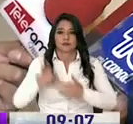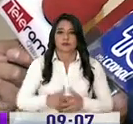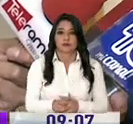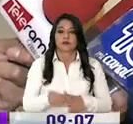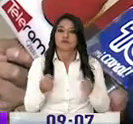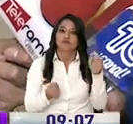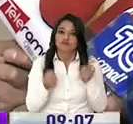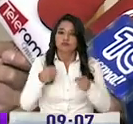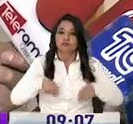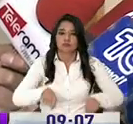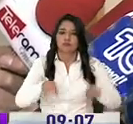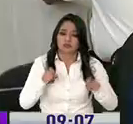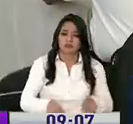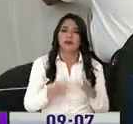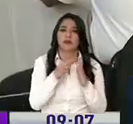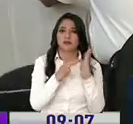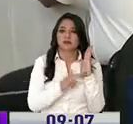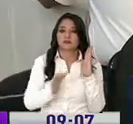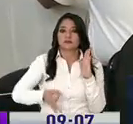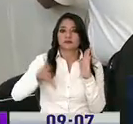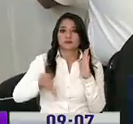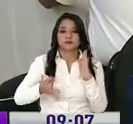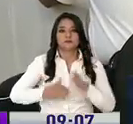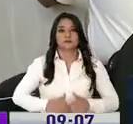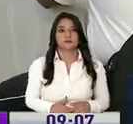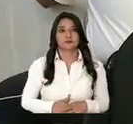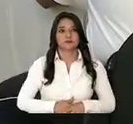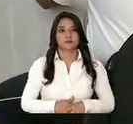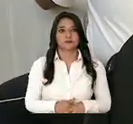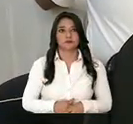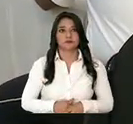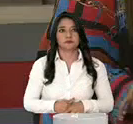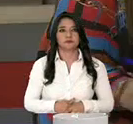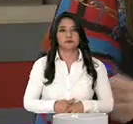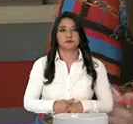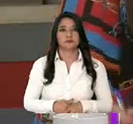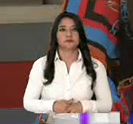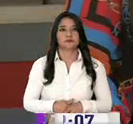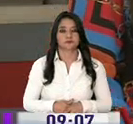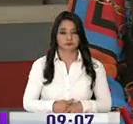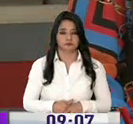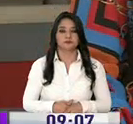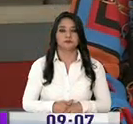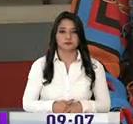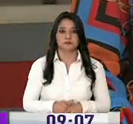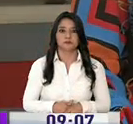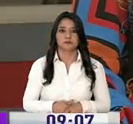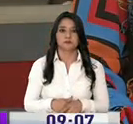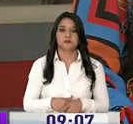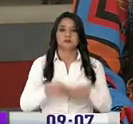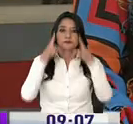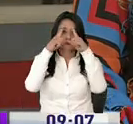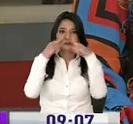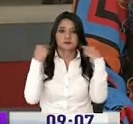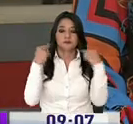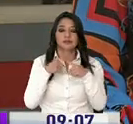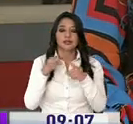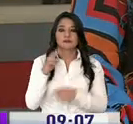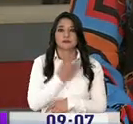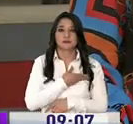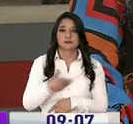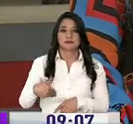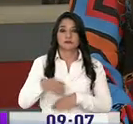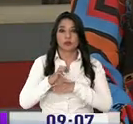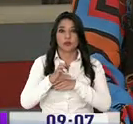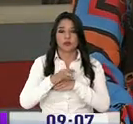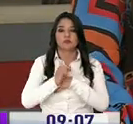hay que cumplir ciertos requisitos. Informó Carolina Basante. Y María Alejandra Vicuña, ex vicepresidenta del